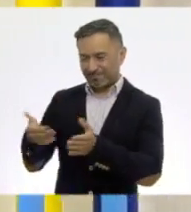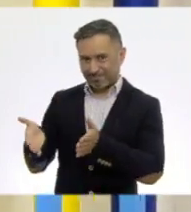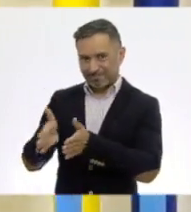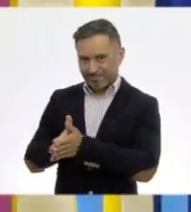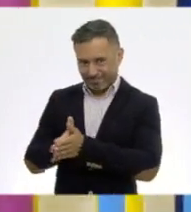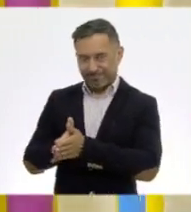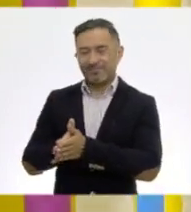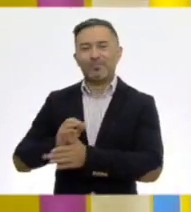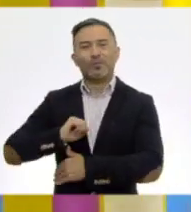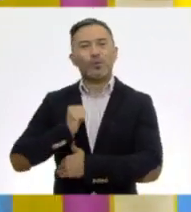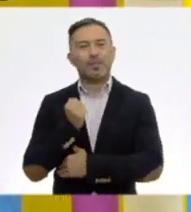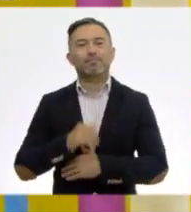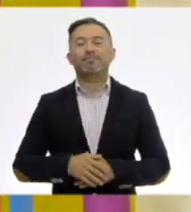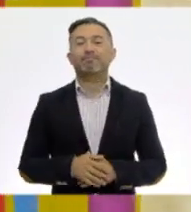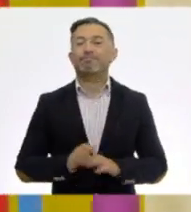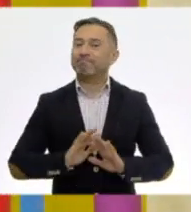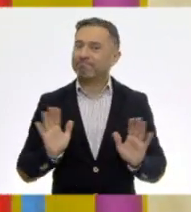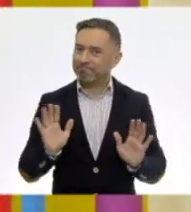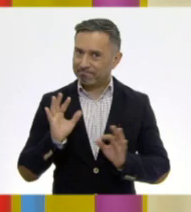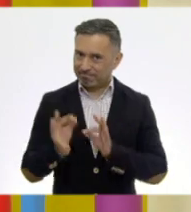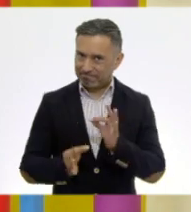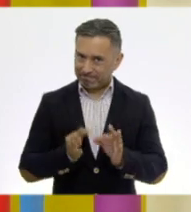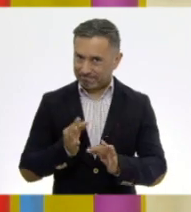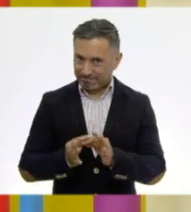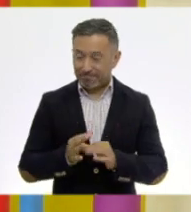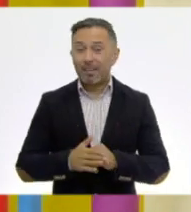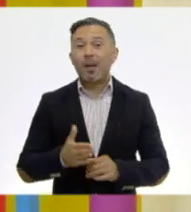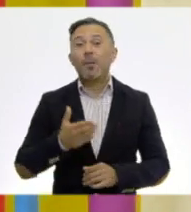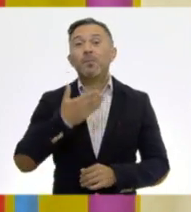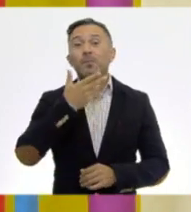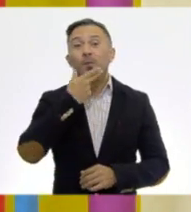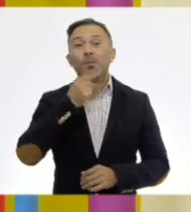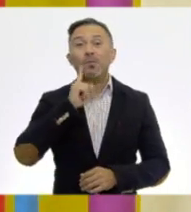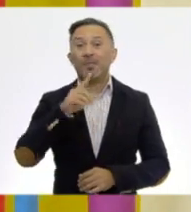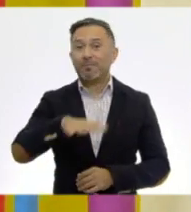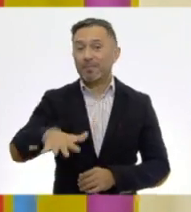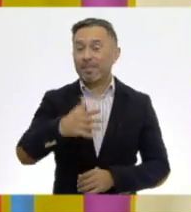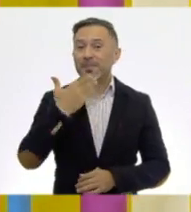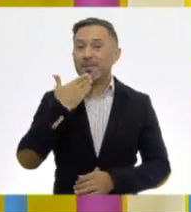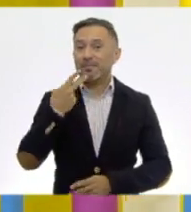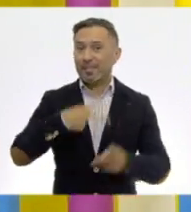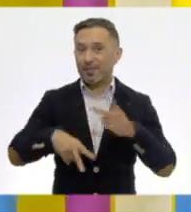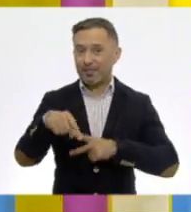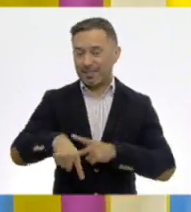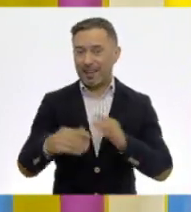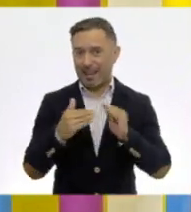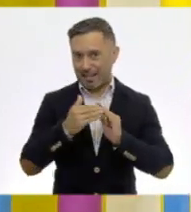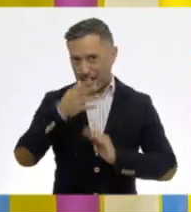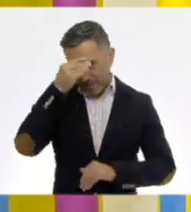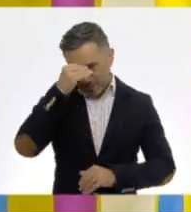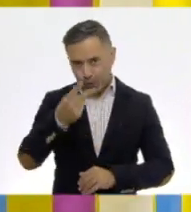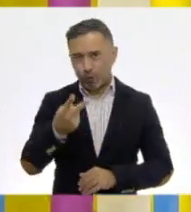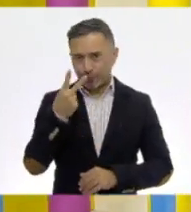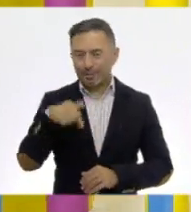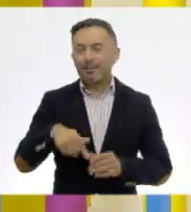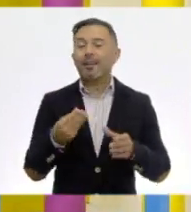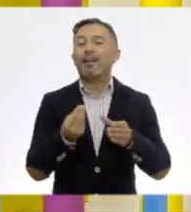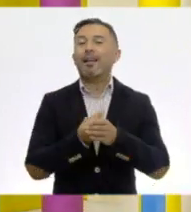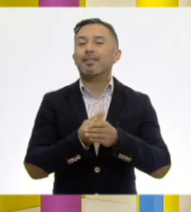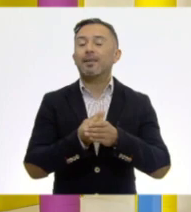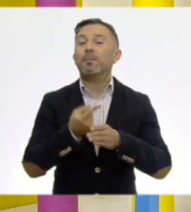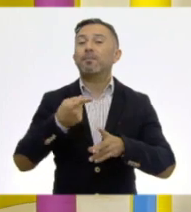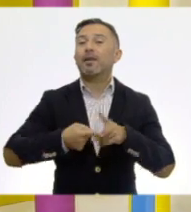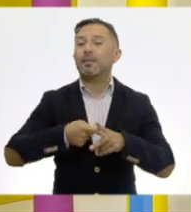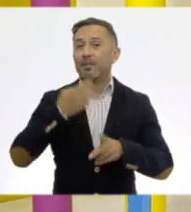sí, bienvenidas y bienvenidos a Aprende en Casa 2. Esta es la asignatura de matemáticas para